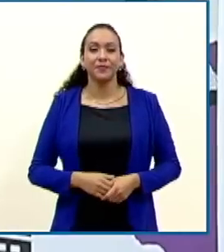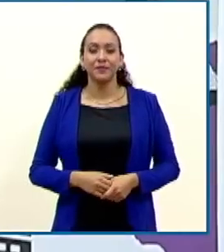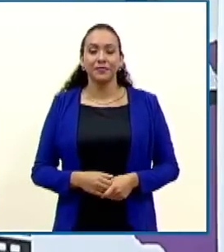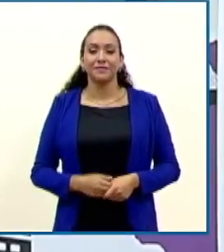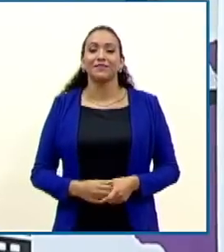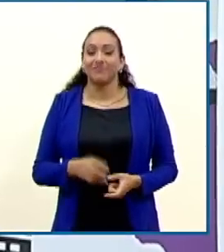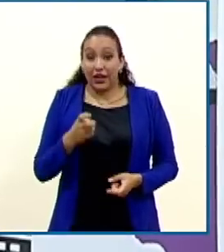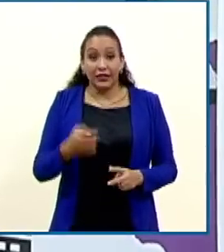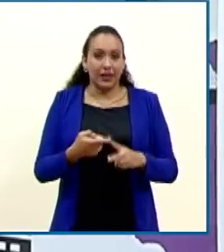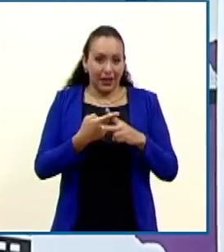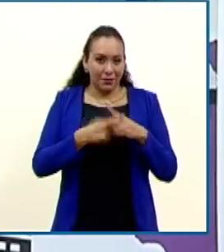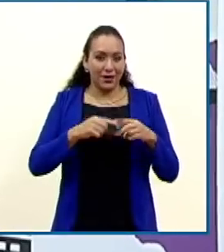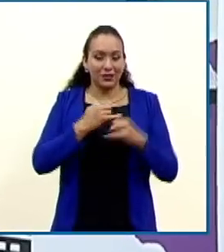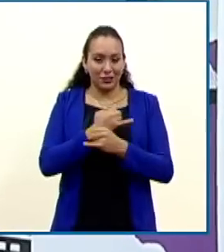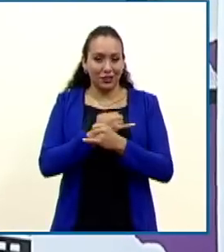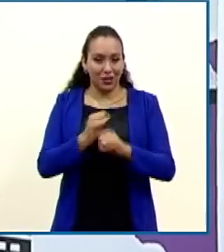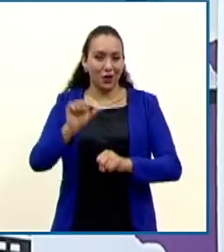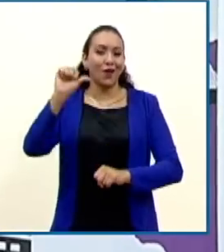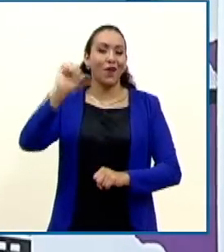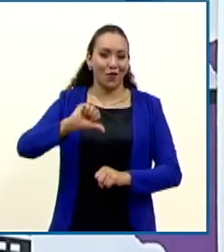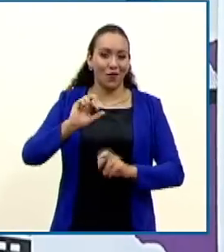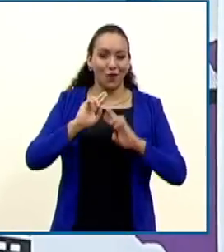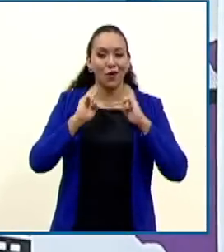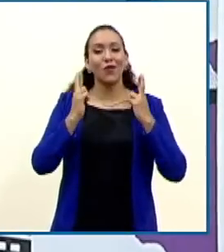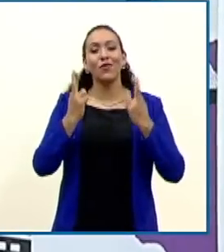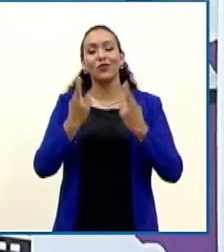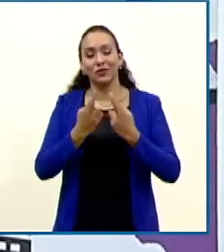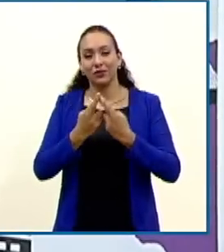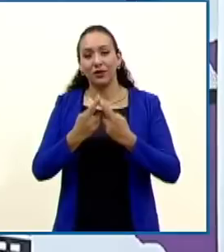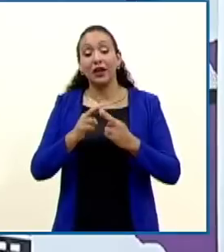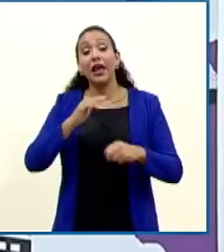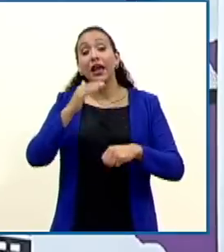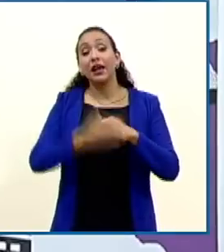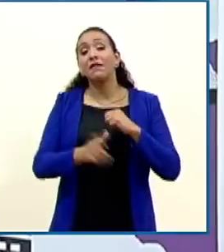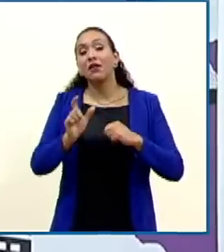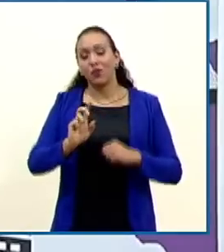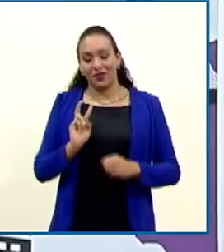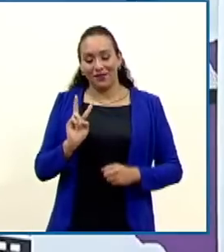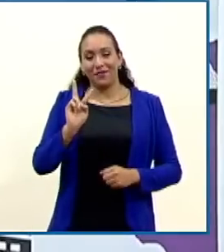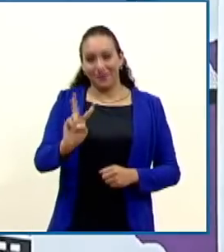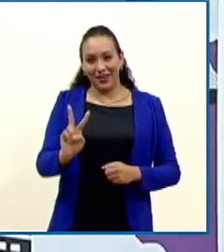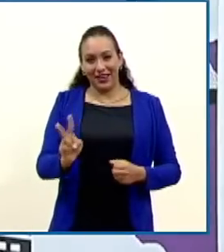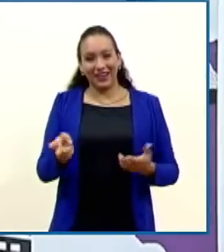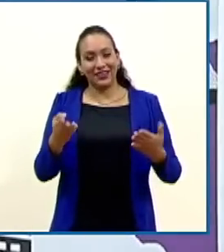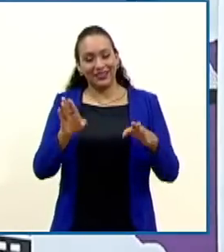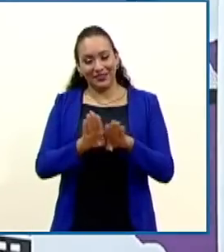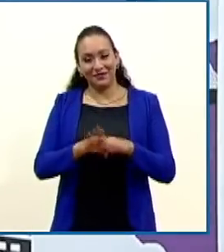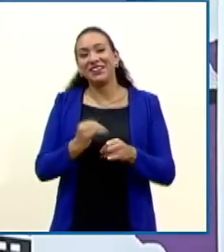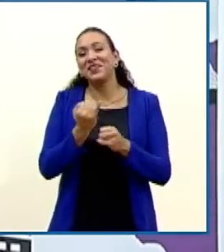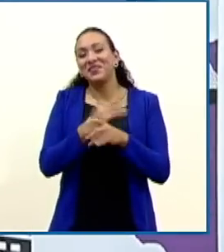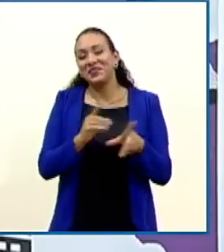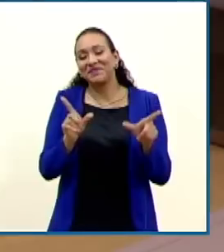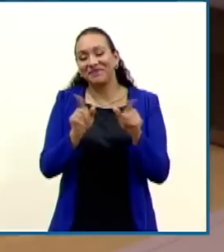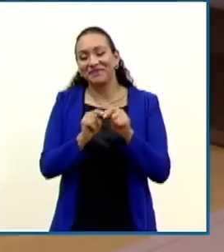Así comenzó este encuentro jurídico universitario que concluirá este viernes. Es la información que